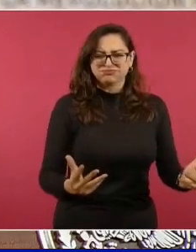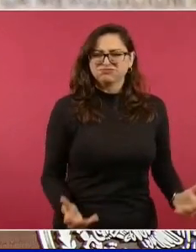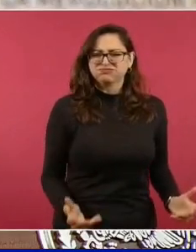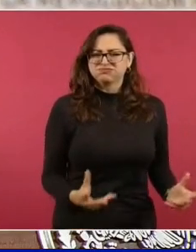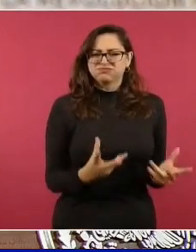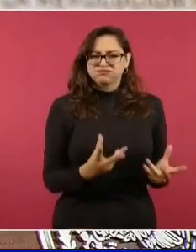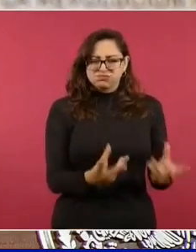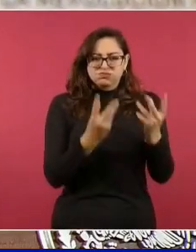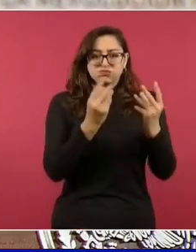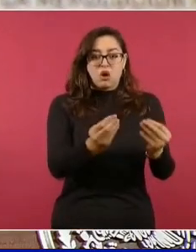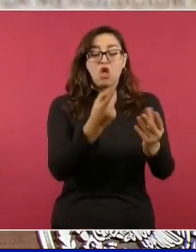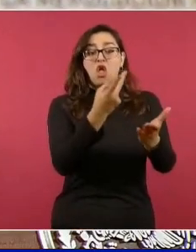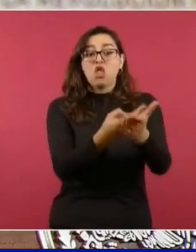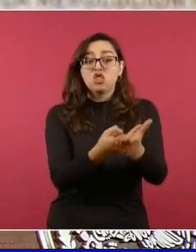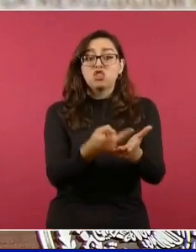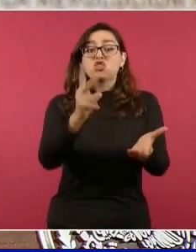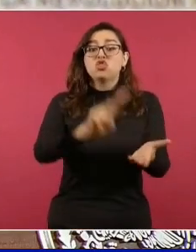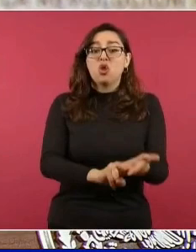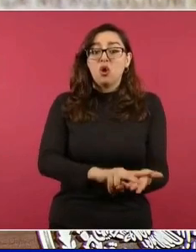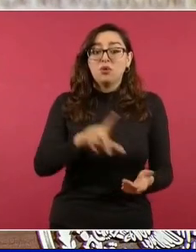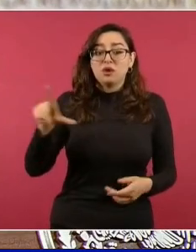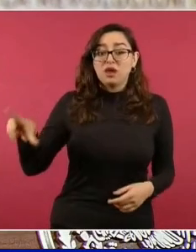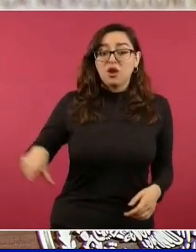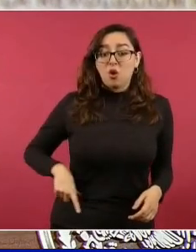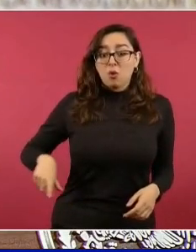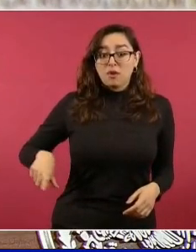se hizo otro gobierno,